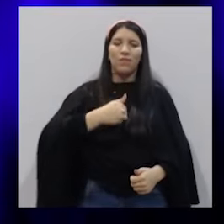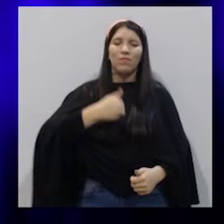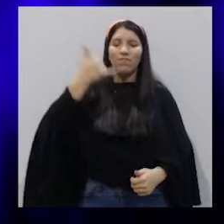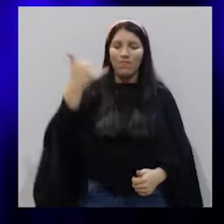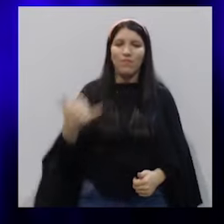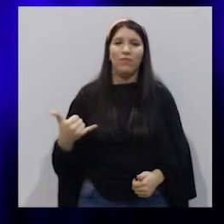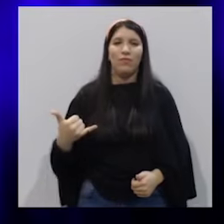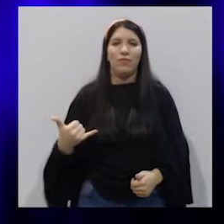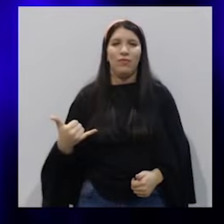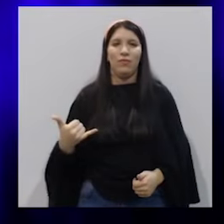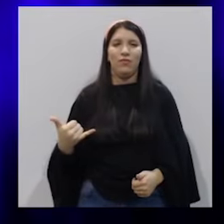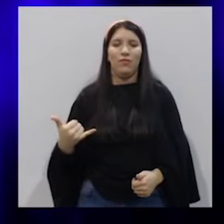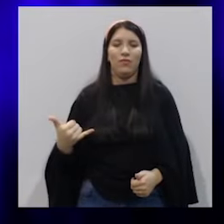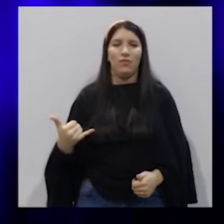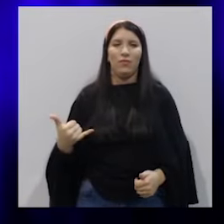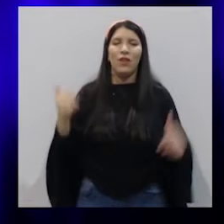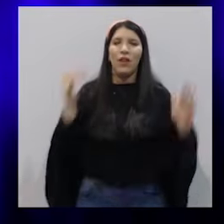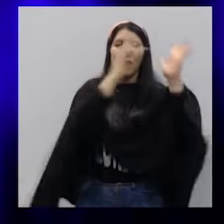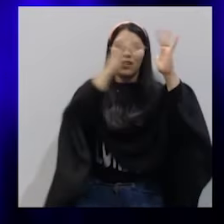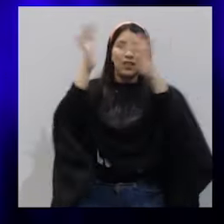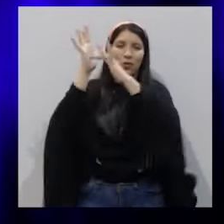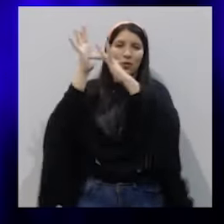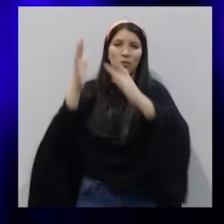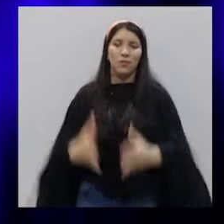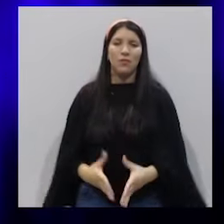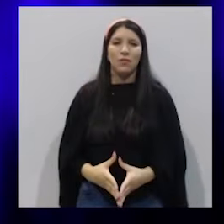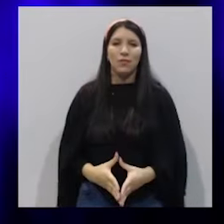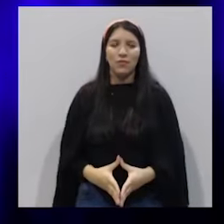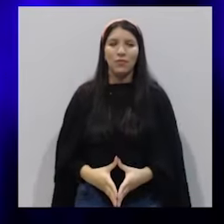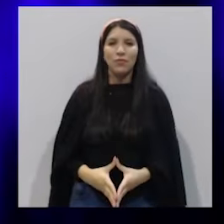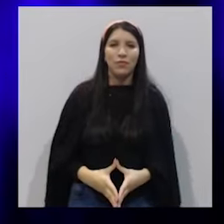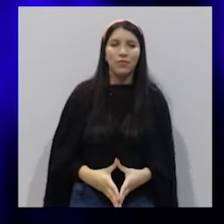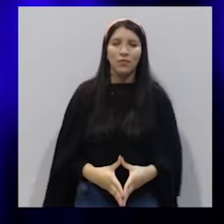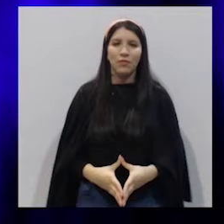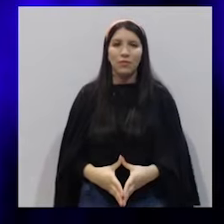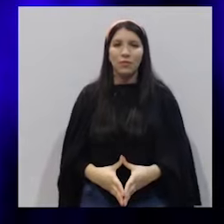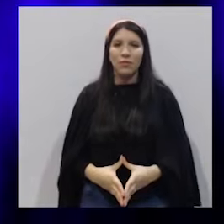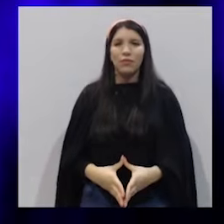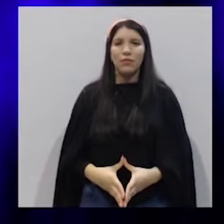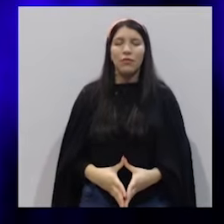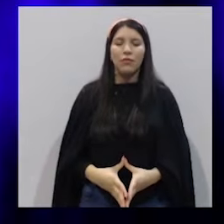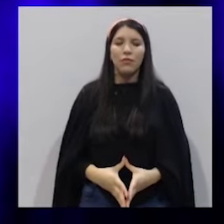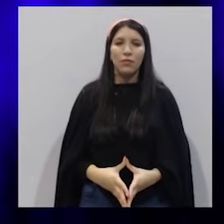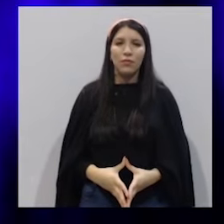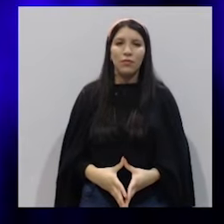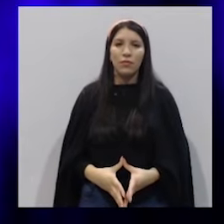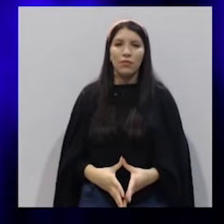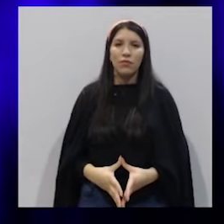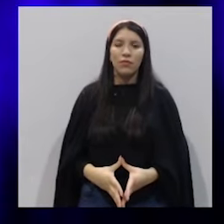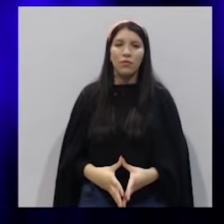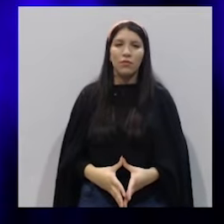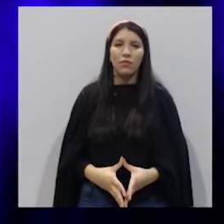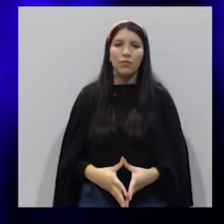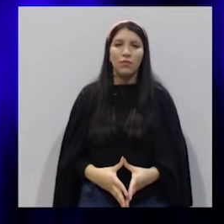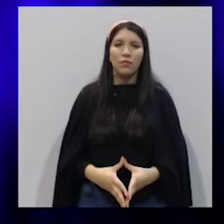vida y cuando satanás pensaba que cristo ahora muerto había de alguna manera logrado la batalla al tercer